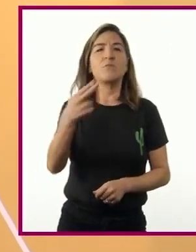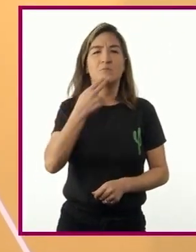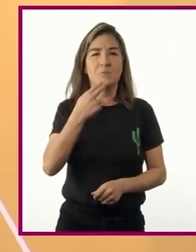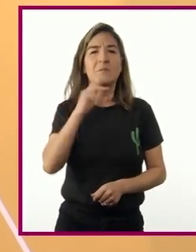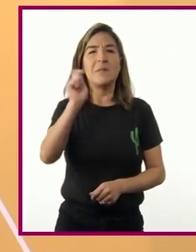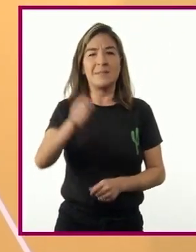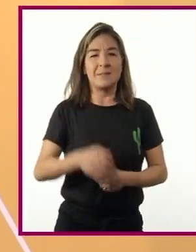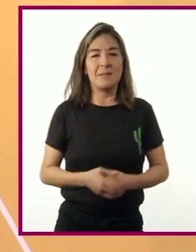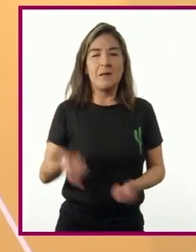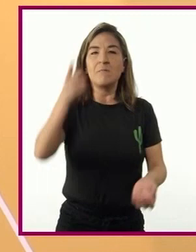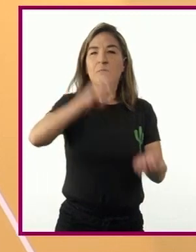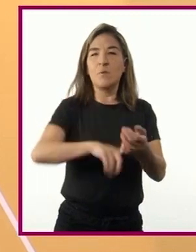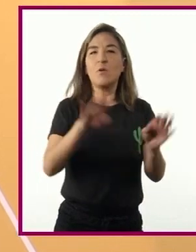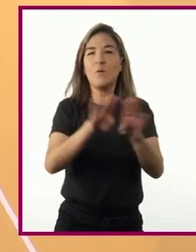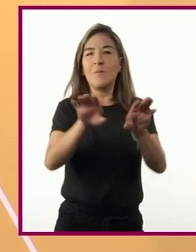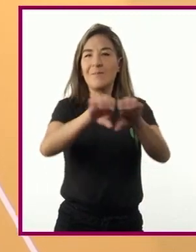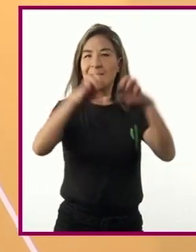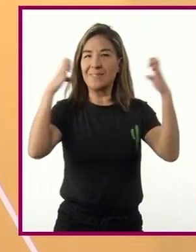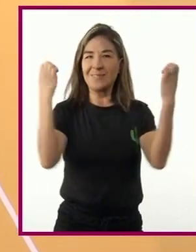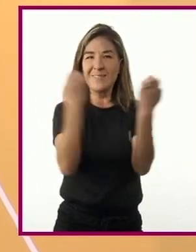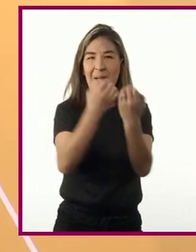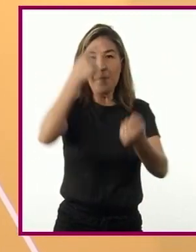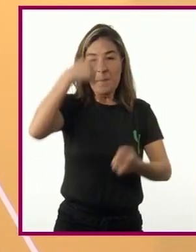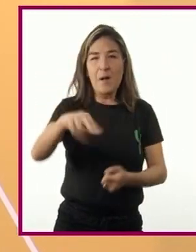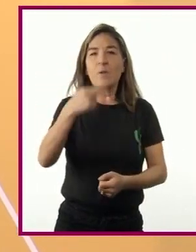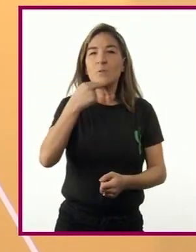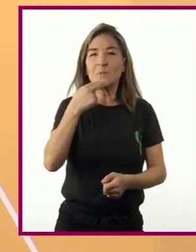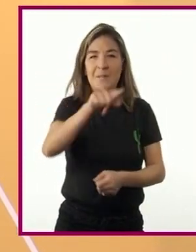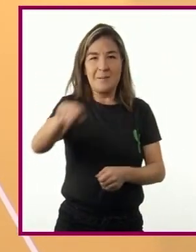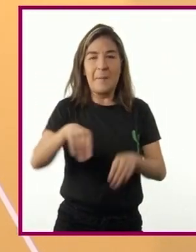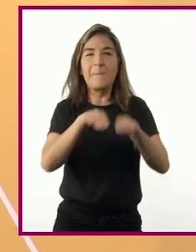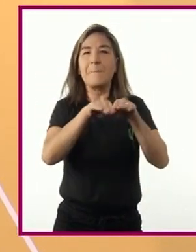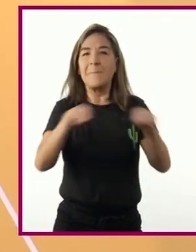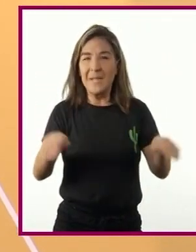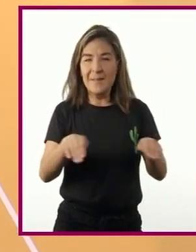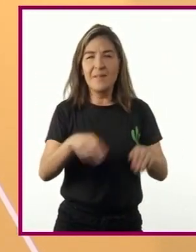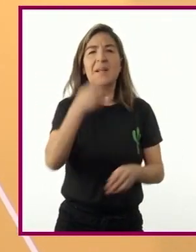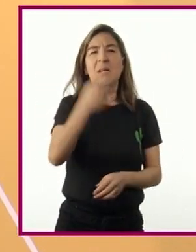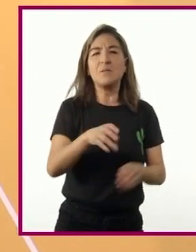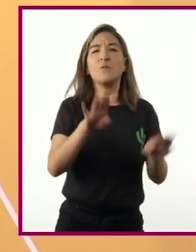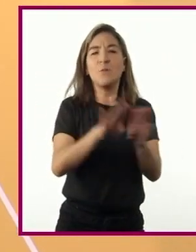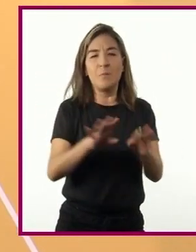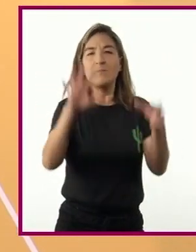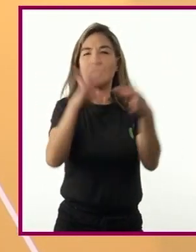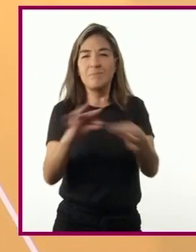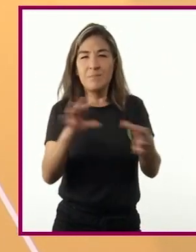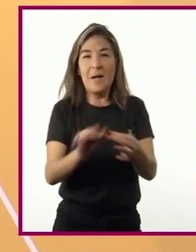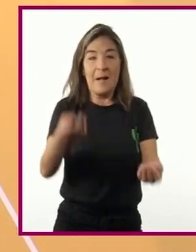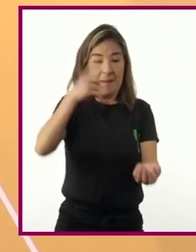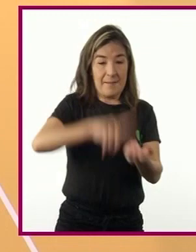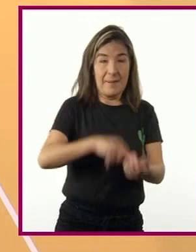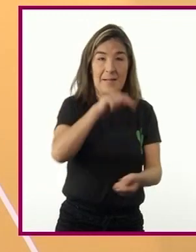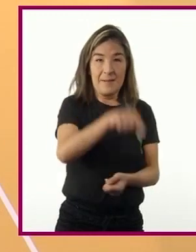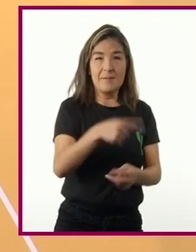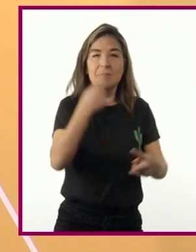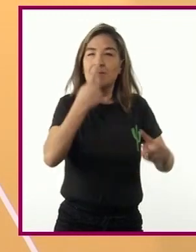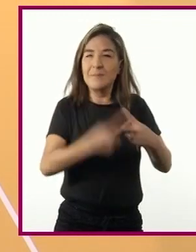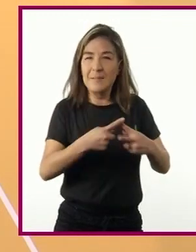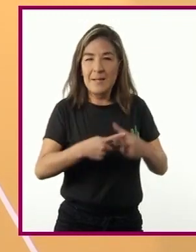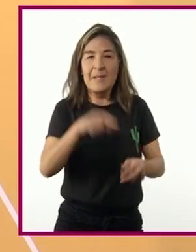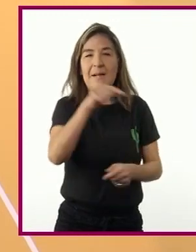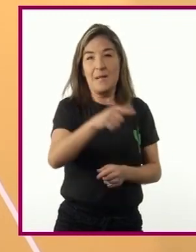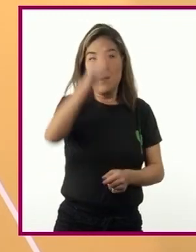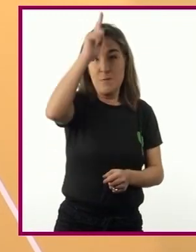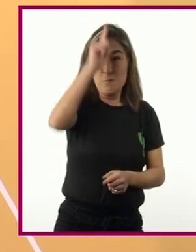los estadios como unidad de medida. Eso puede explicar la variación que existe entre la distancia que calculó a